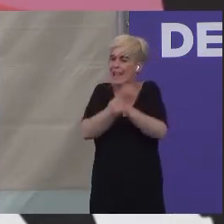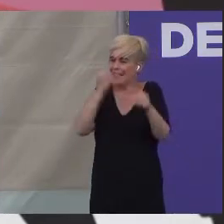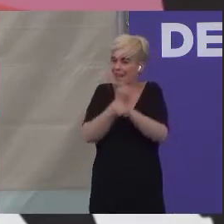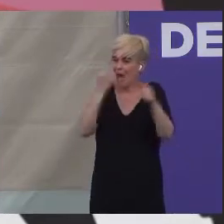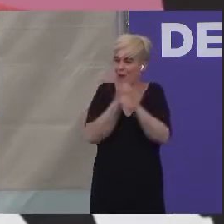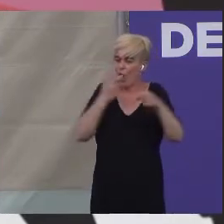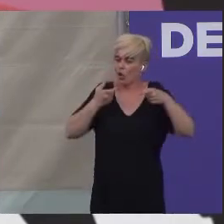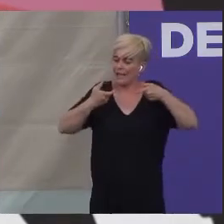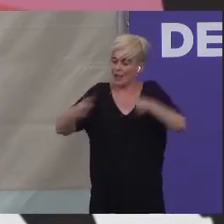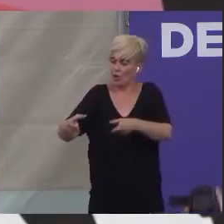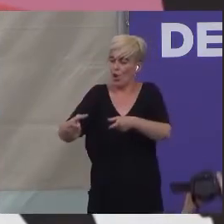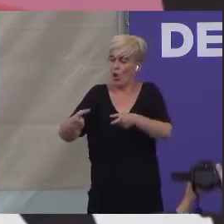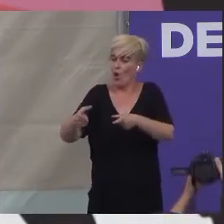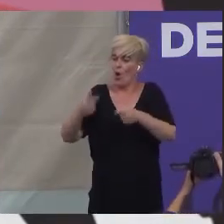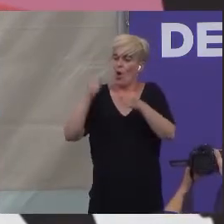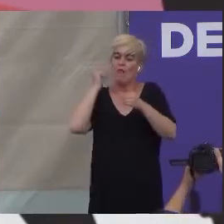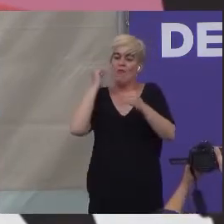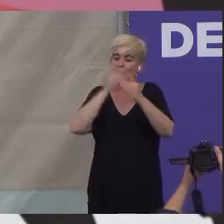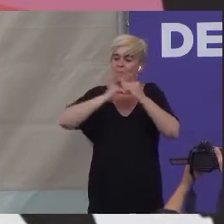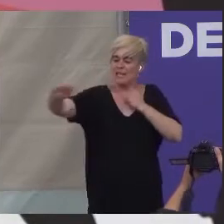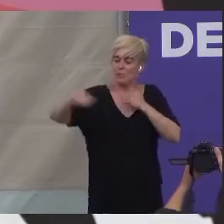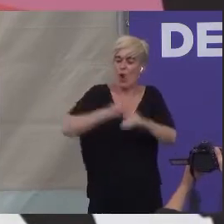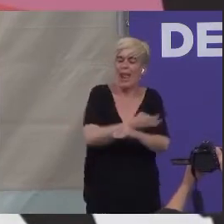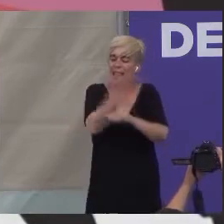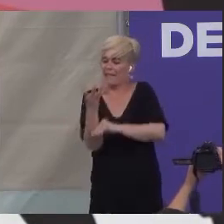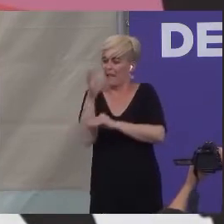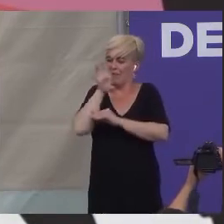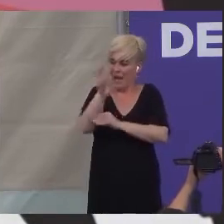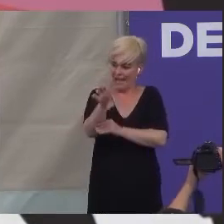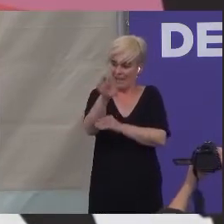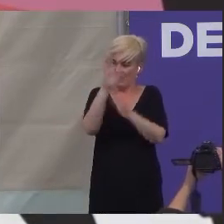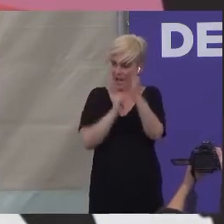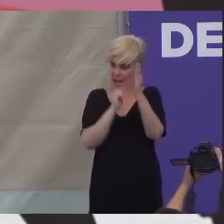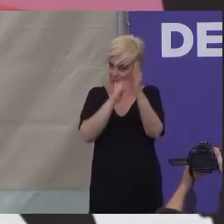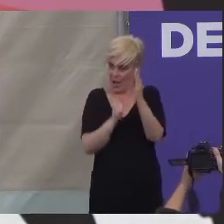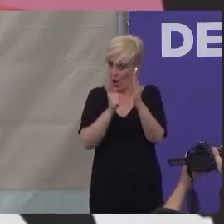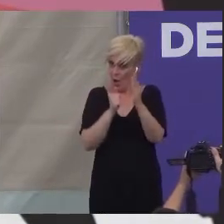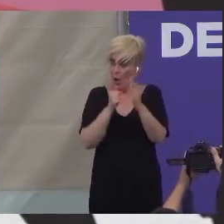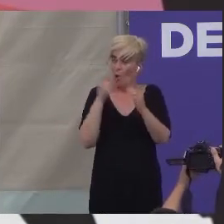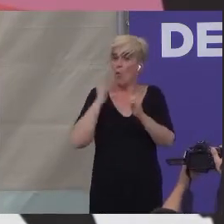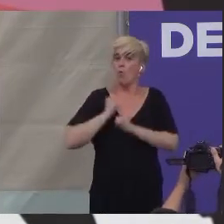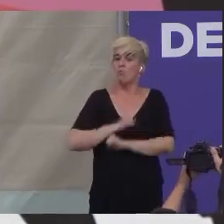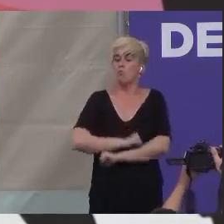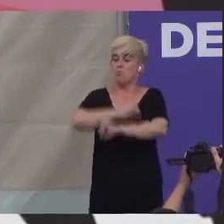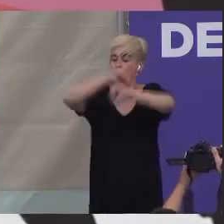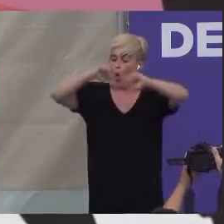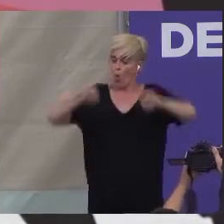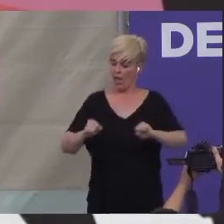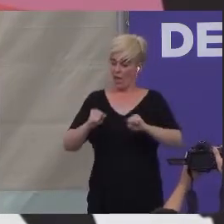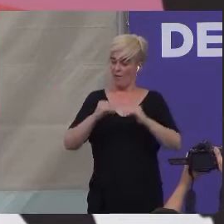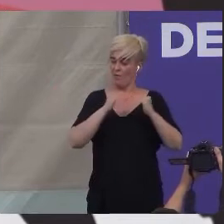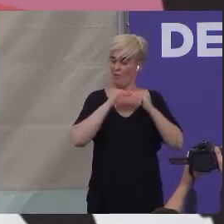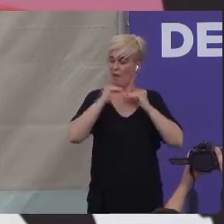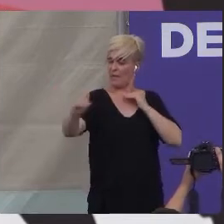Valenciano y su labor por construir un Podem feminista y un referente para todas las mujeres del País